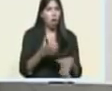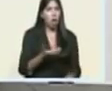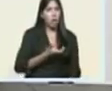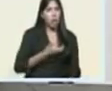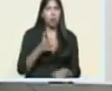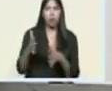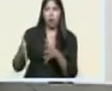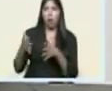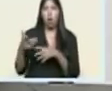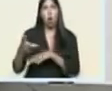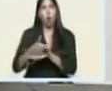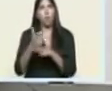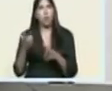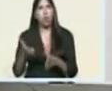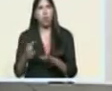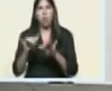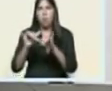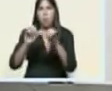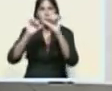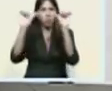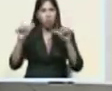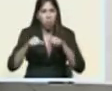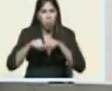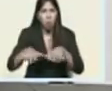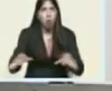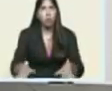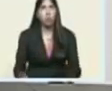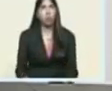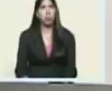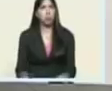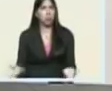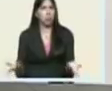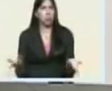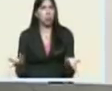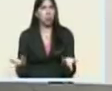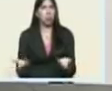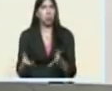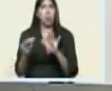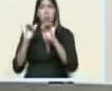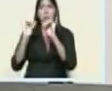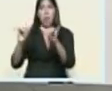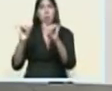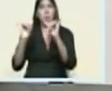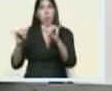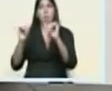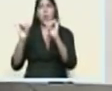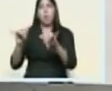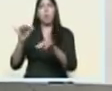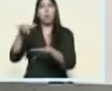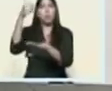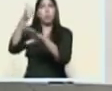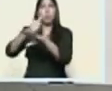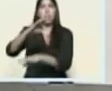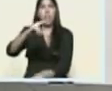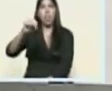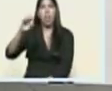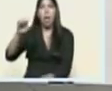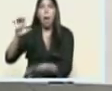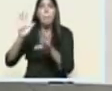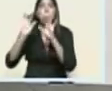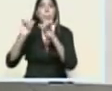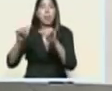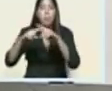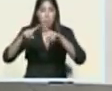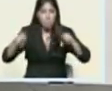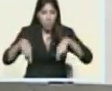alcaldes. Y los ha juramentado. Es el mismo Consejo Nacional Electoral. Son las mismas máquinas